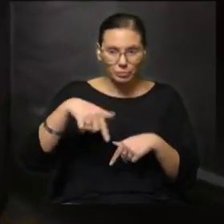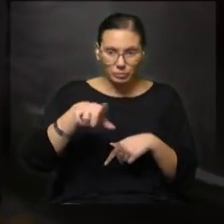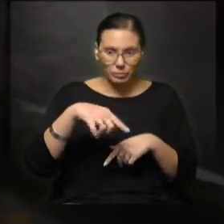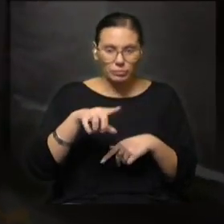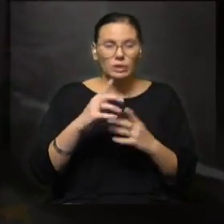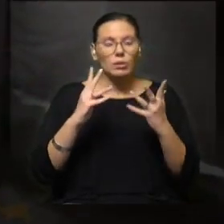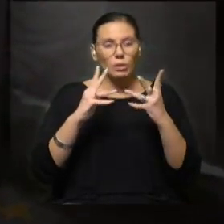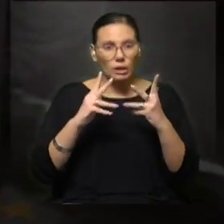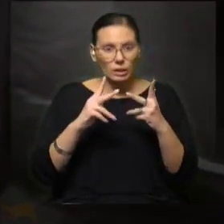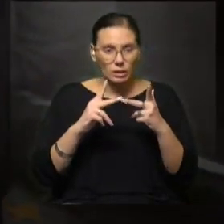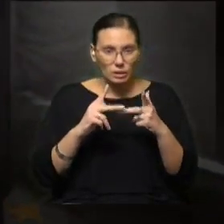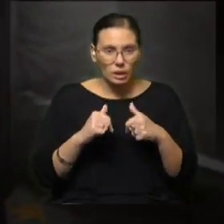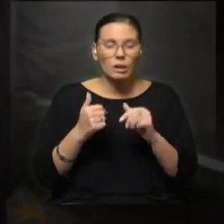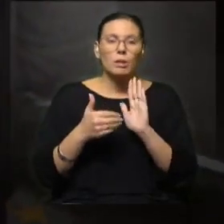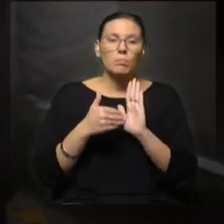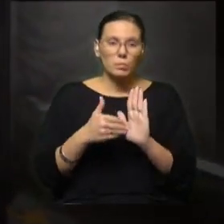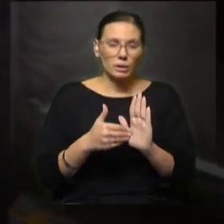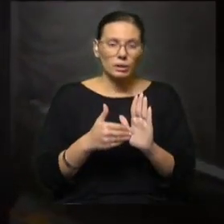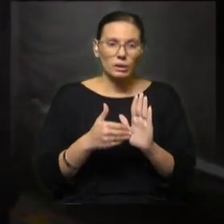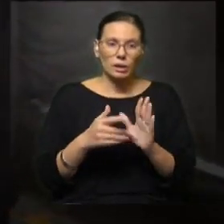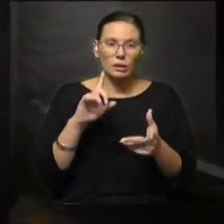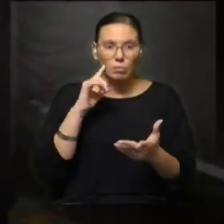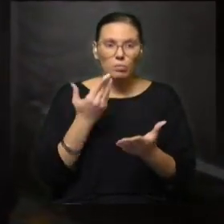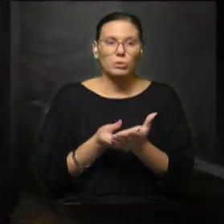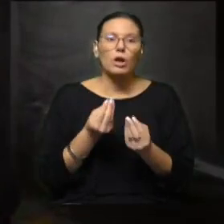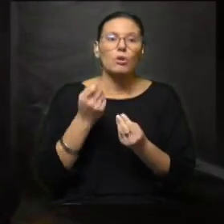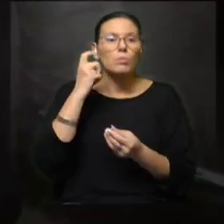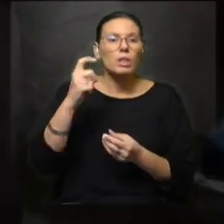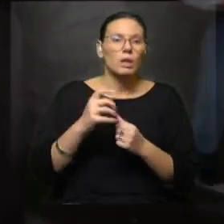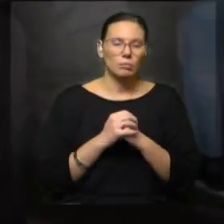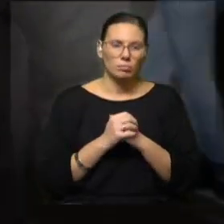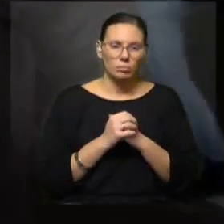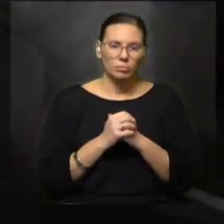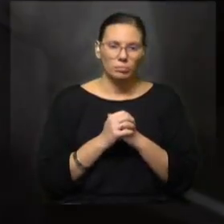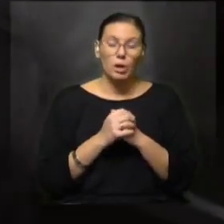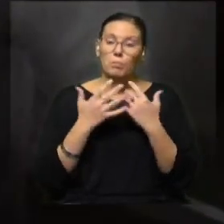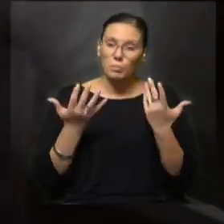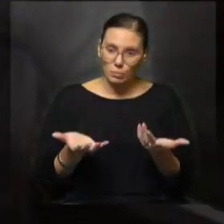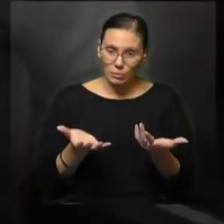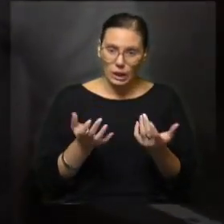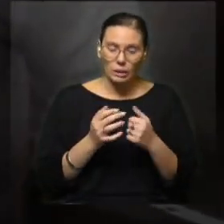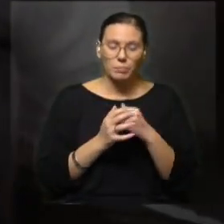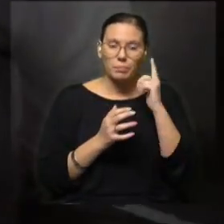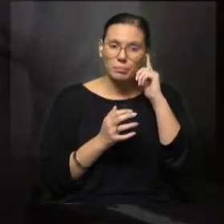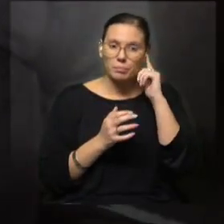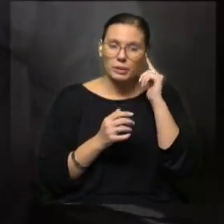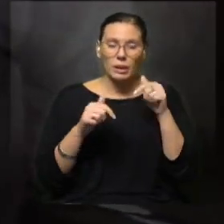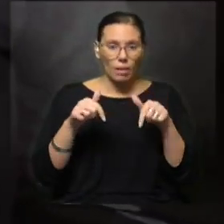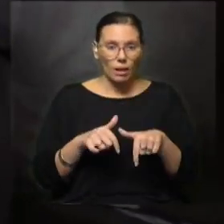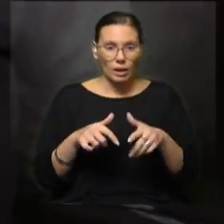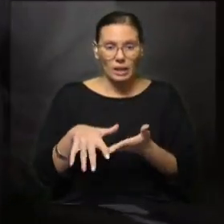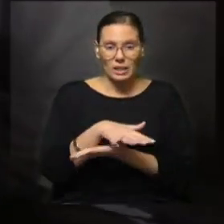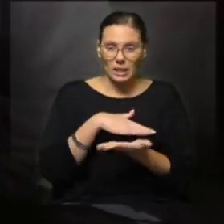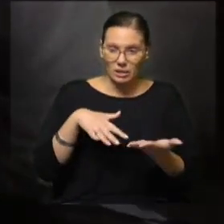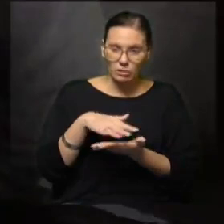bueno, organizarse y presentar esta iniciativa. ¿Cómo surgió la idea? Bueno, específicamente acá en el